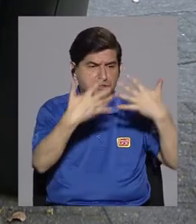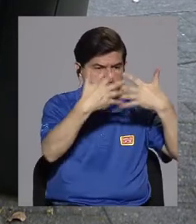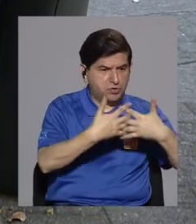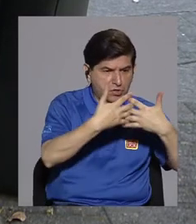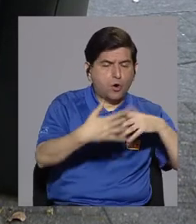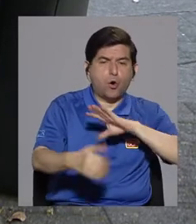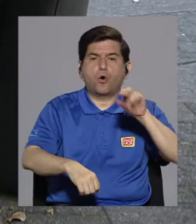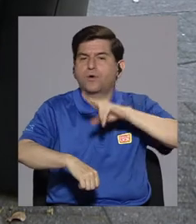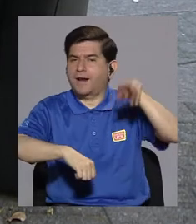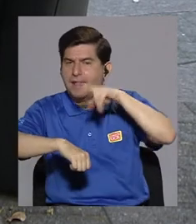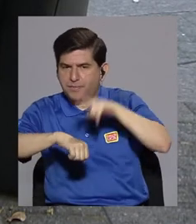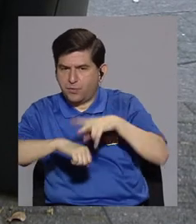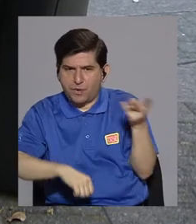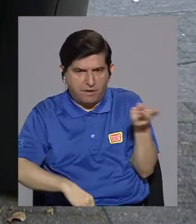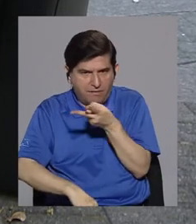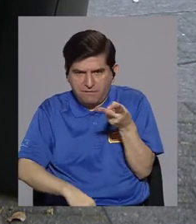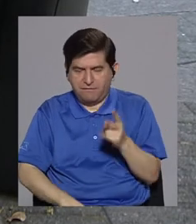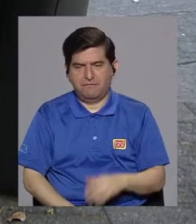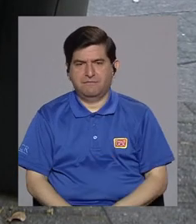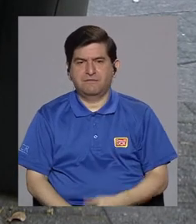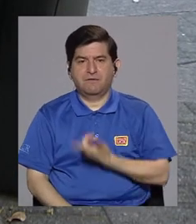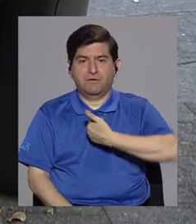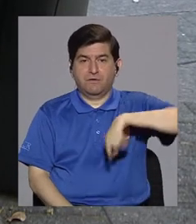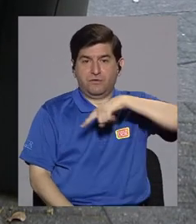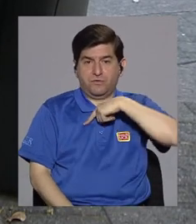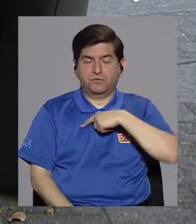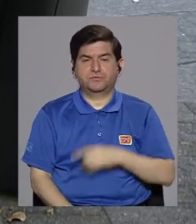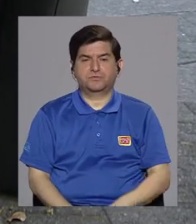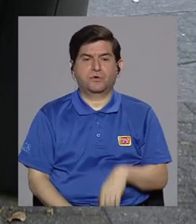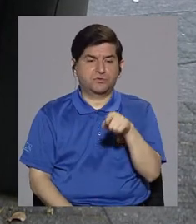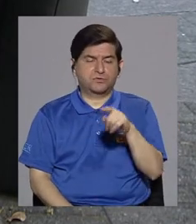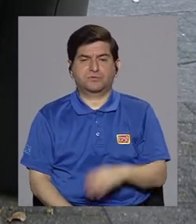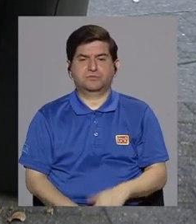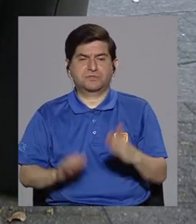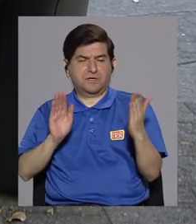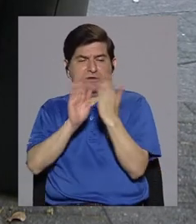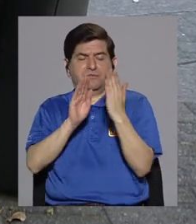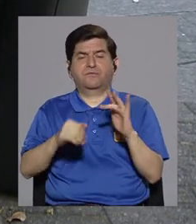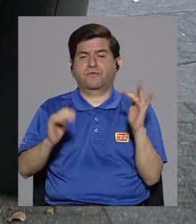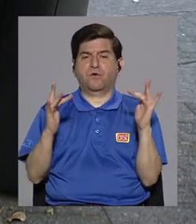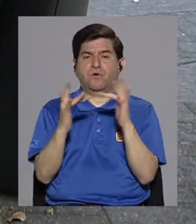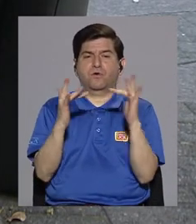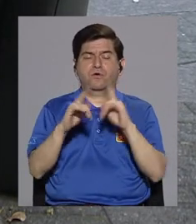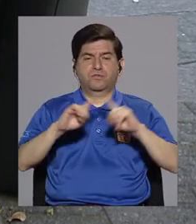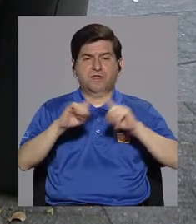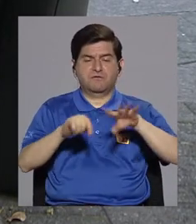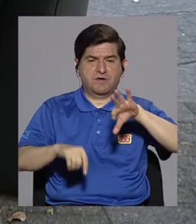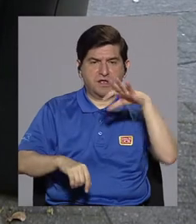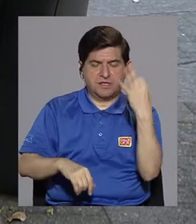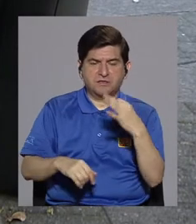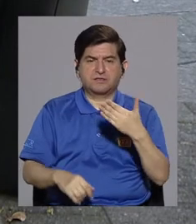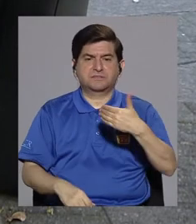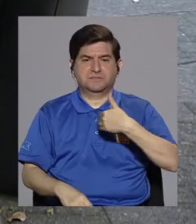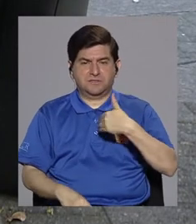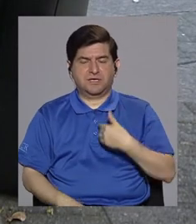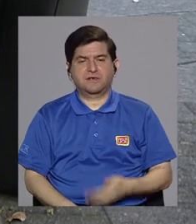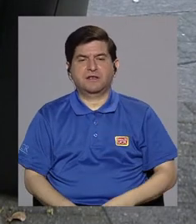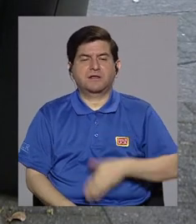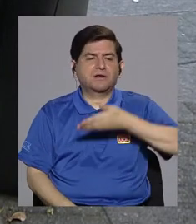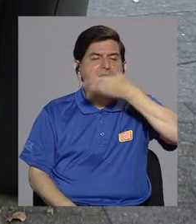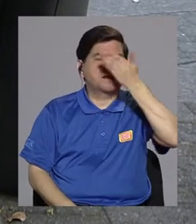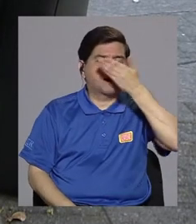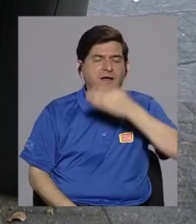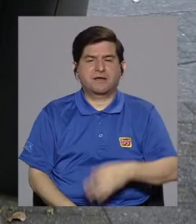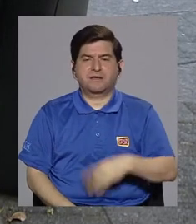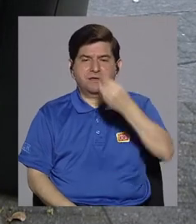o natural, cómo estamos a nivel de exposición de contacto por las distintas vías que tenemos, ¿verdad? Por la vía aérea, por la